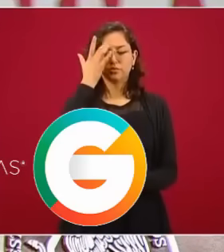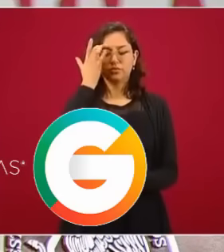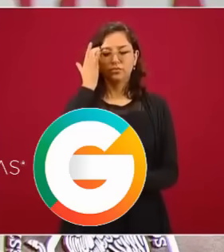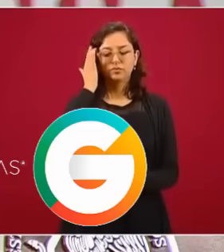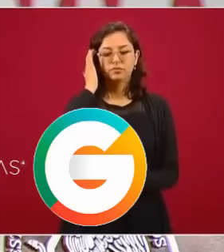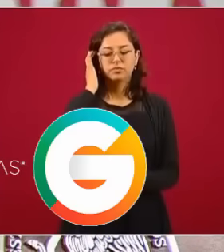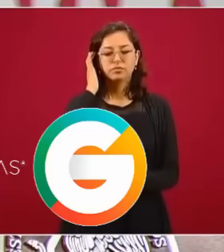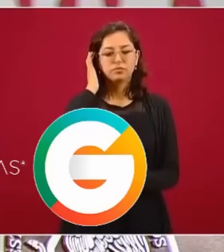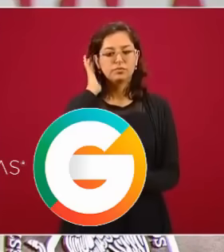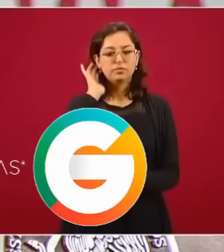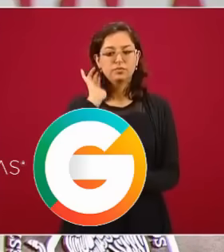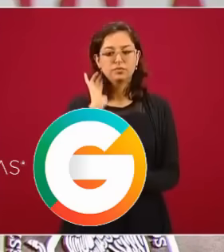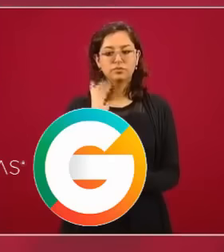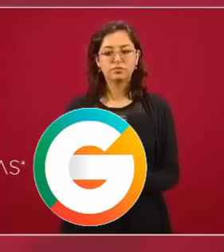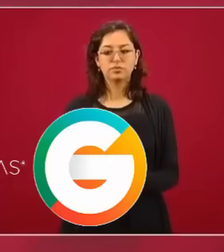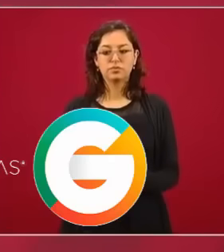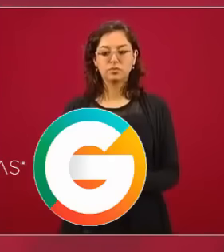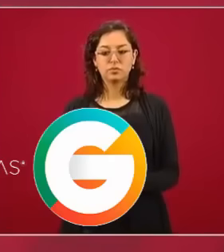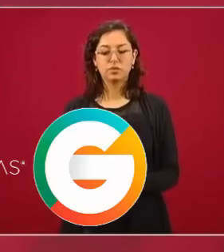Y